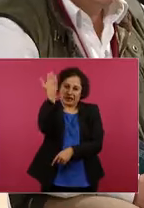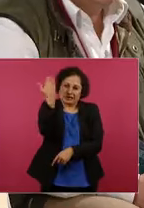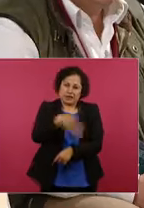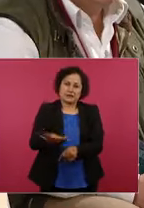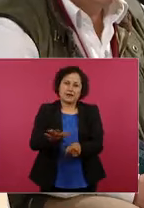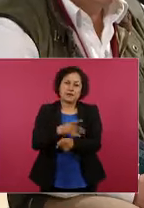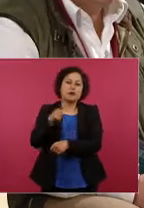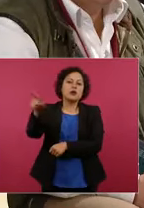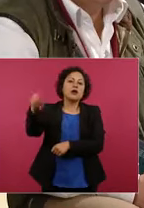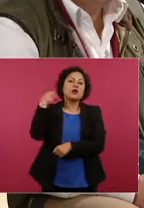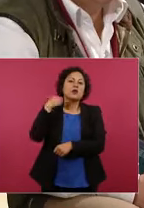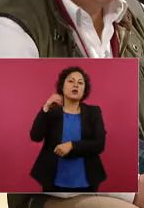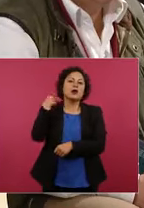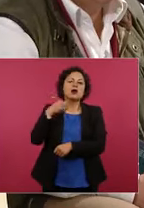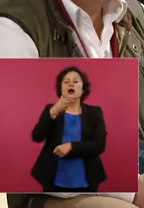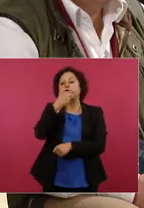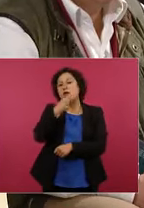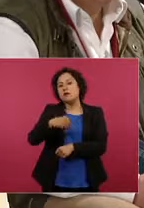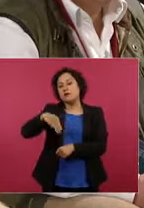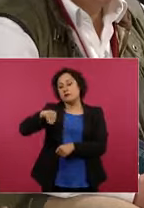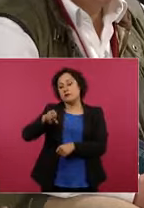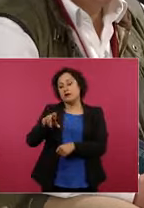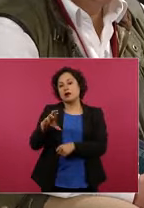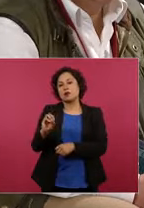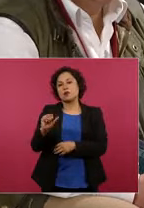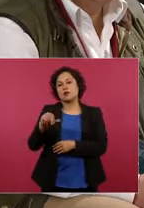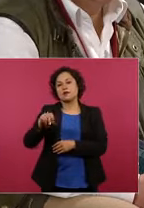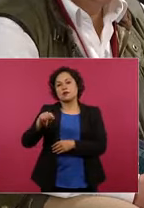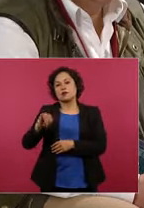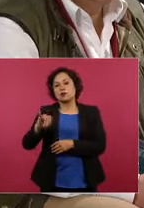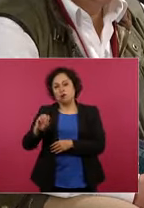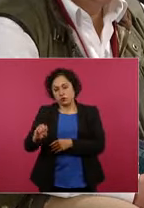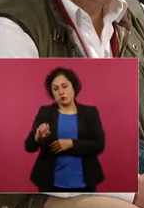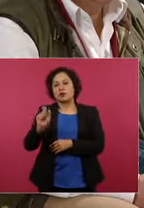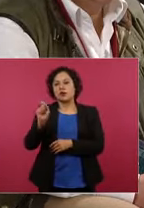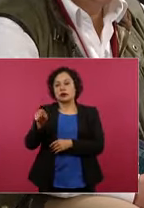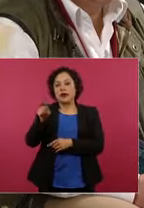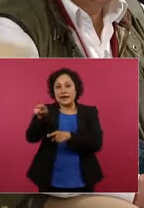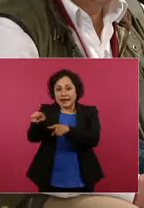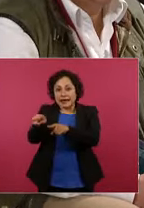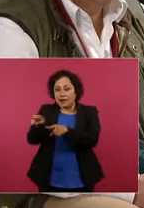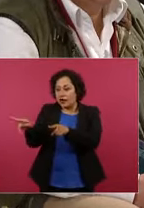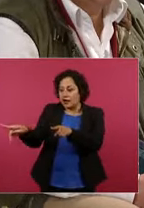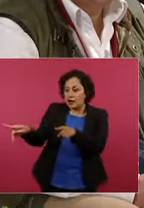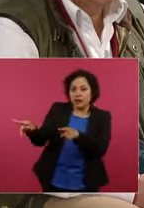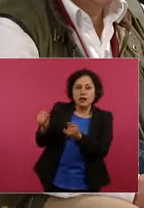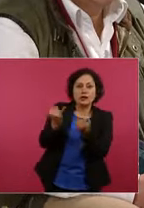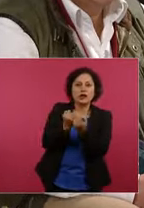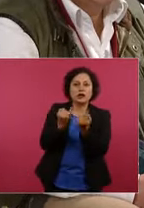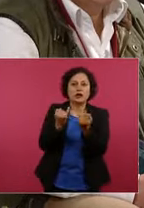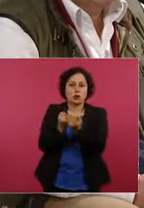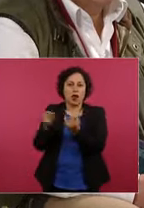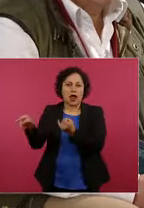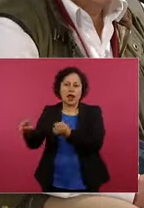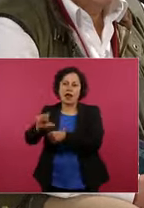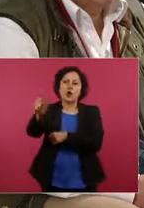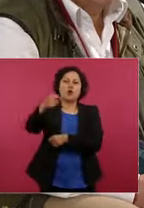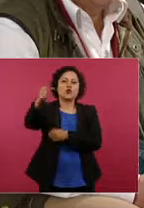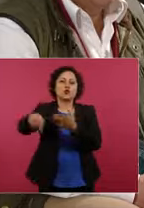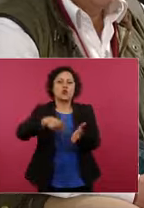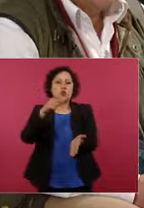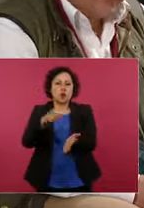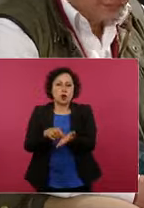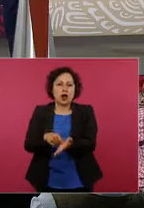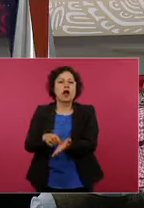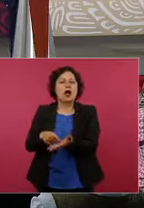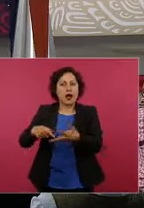nombre Marco Antonio Burciaga Fragoso está haciendo una cosa similar como lo que hacía en el mismo Loya. Este